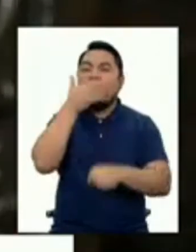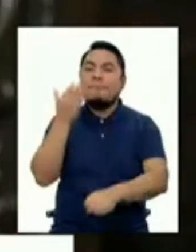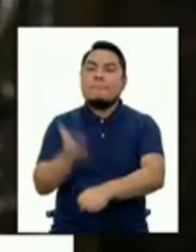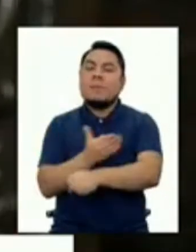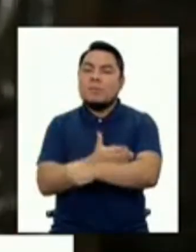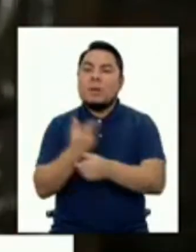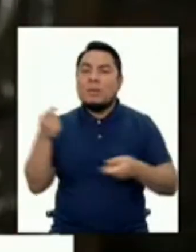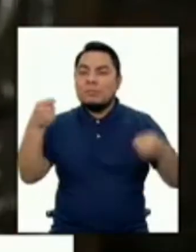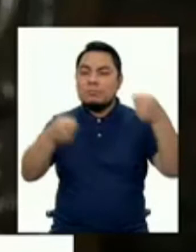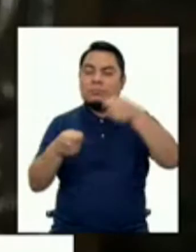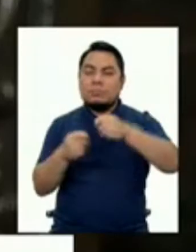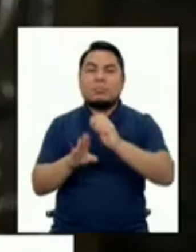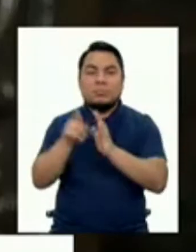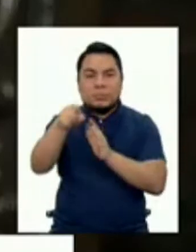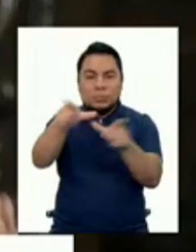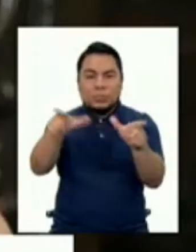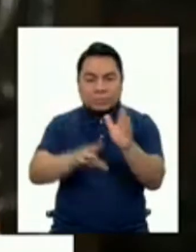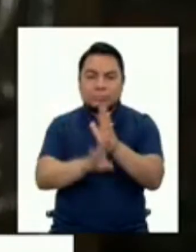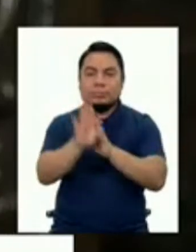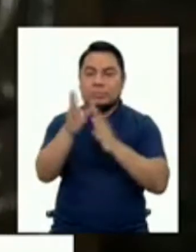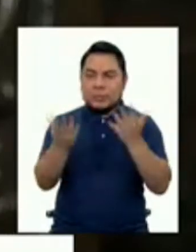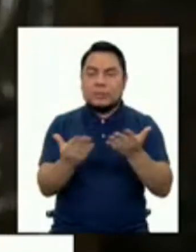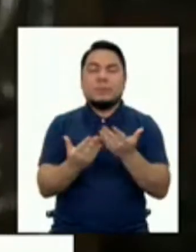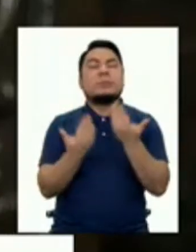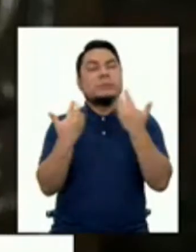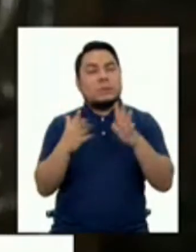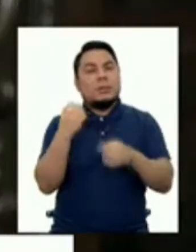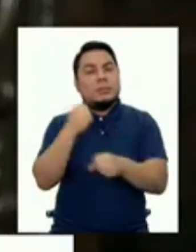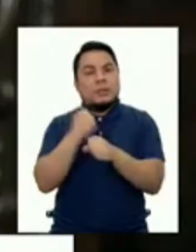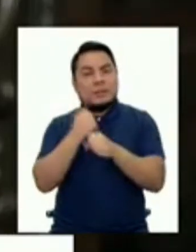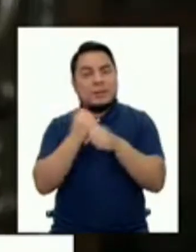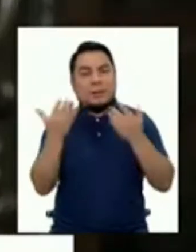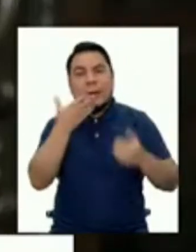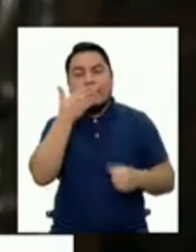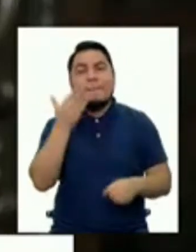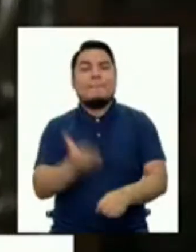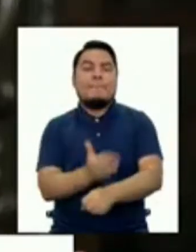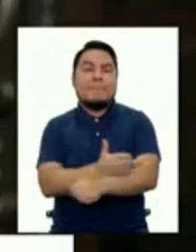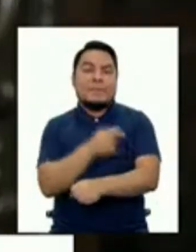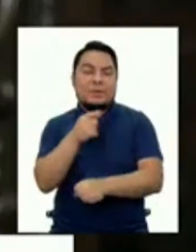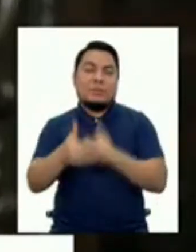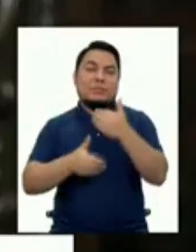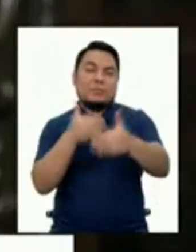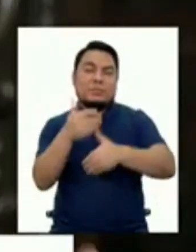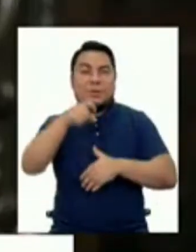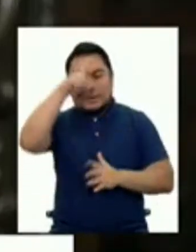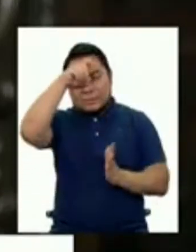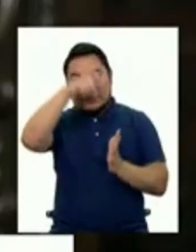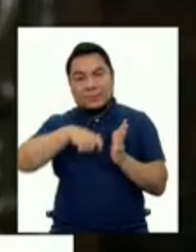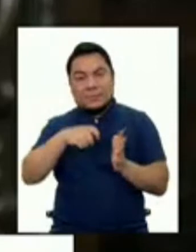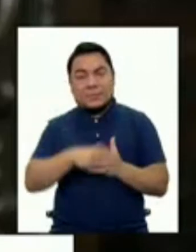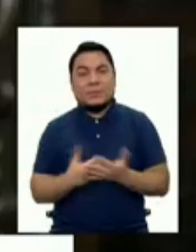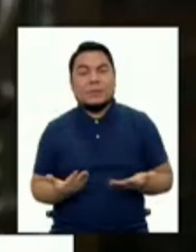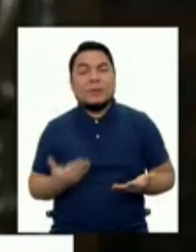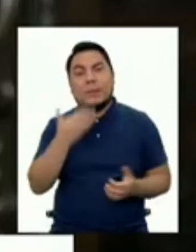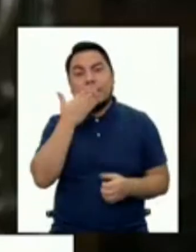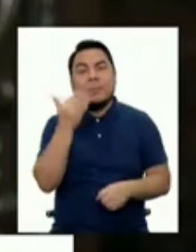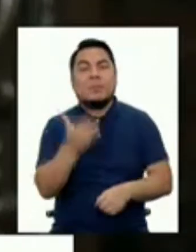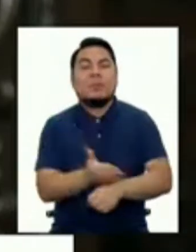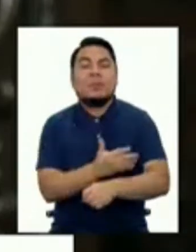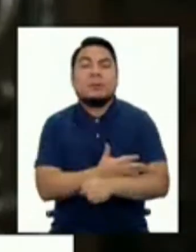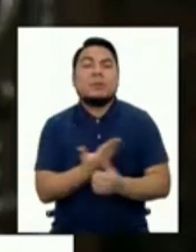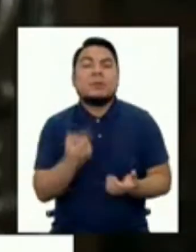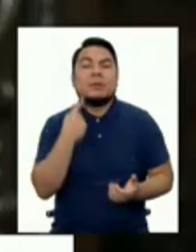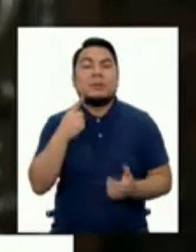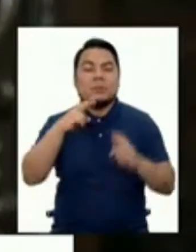las inversiones en sectores estratégicos. Estamos trabajando en mejoras al reglamento de procedimientos mineros, en mejoras al reglamento